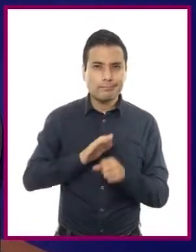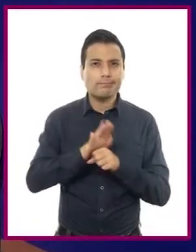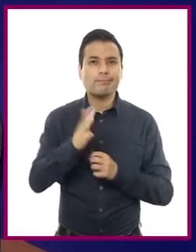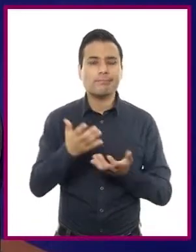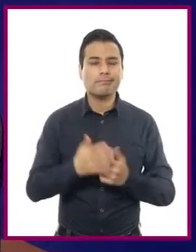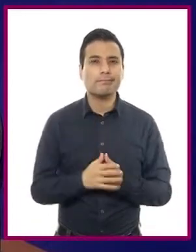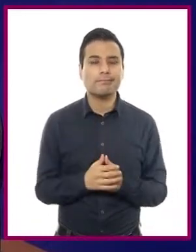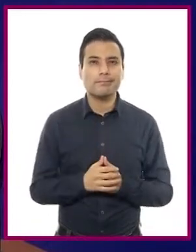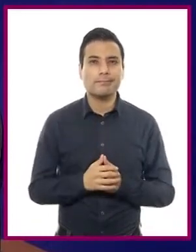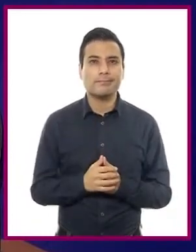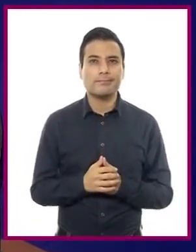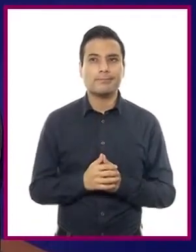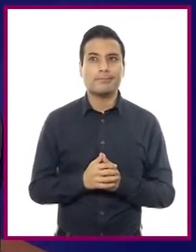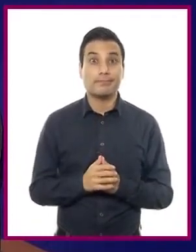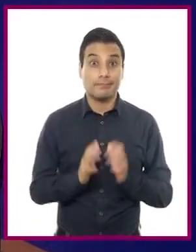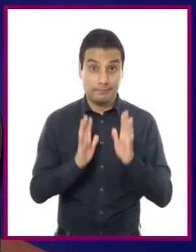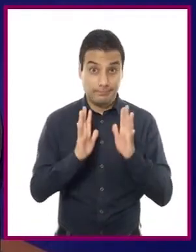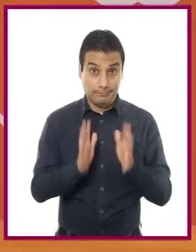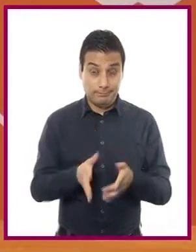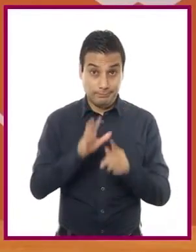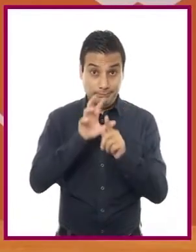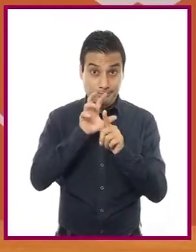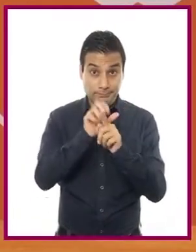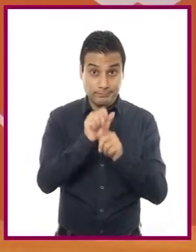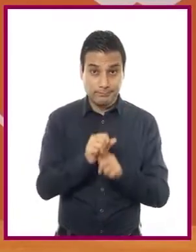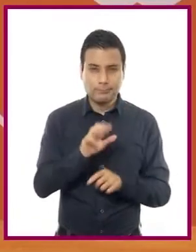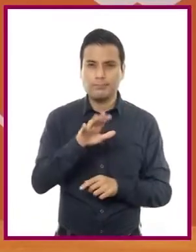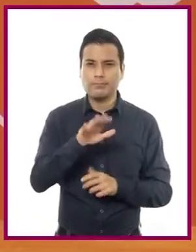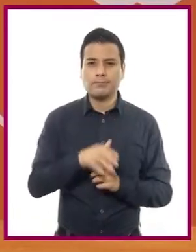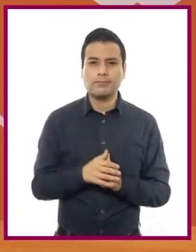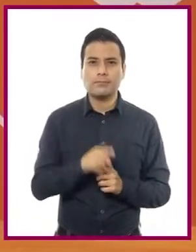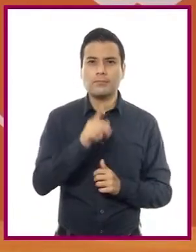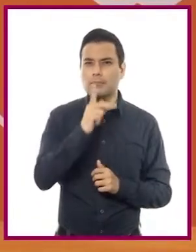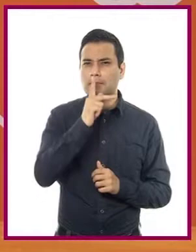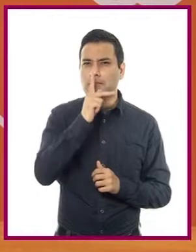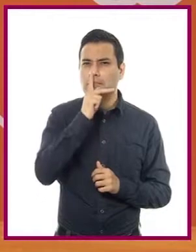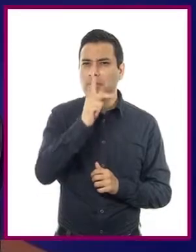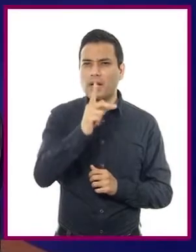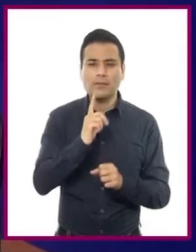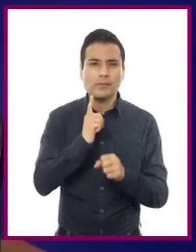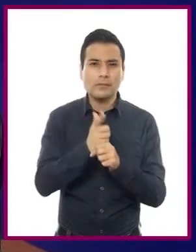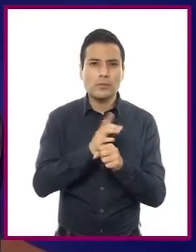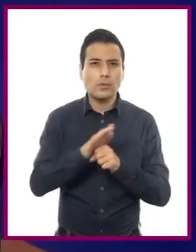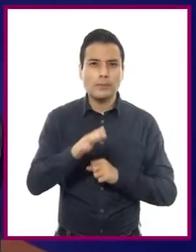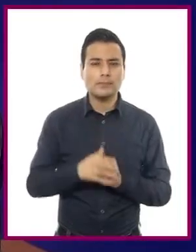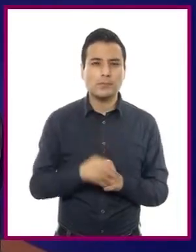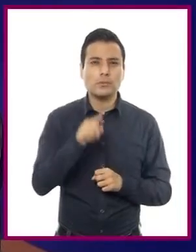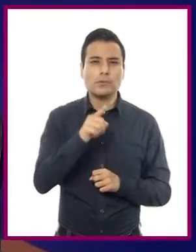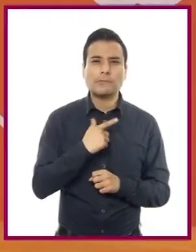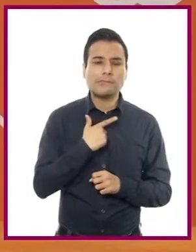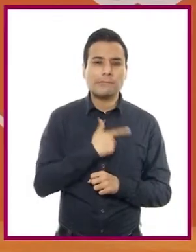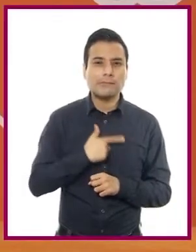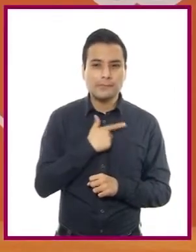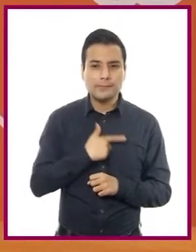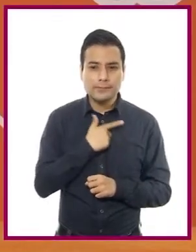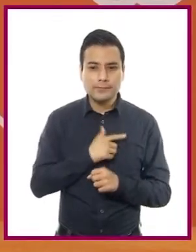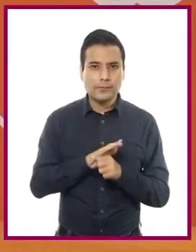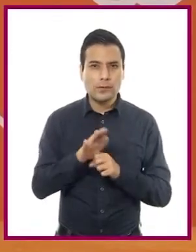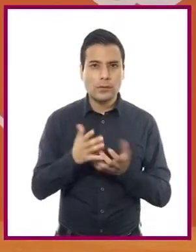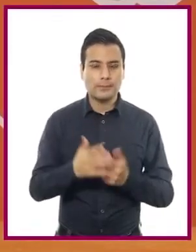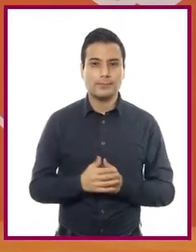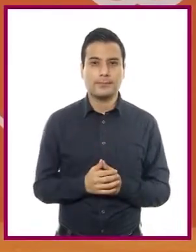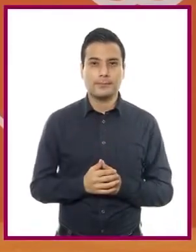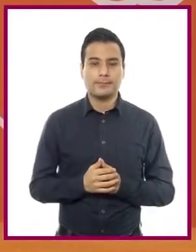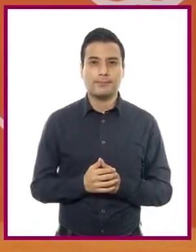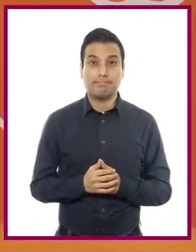¿Pudieron identificarlas? Enrique, ¿cuáles identificaste? ¿Qué llamó tu atención?